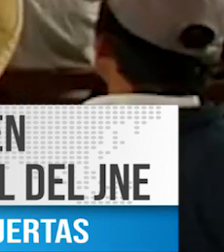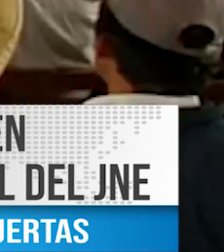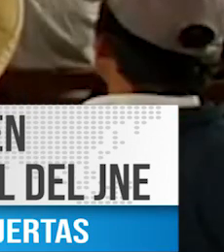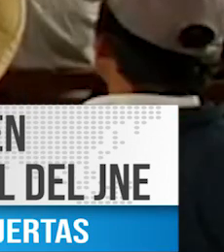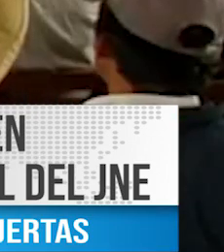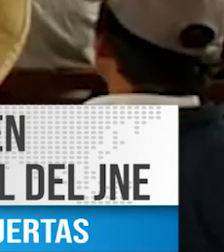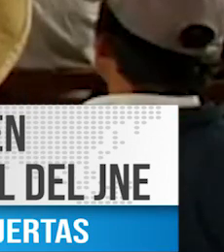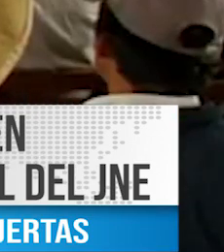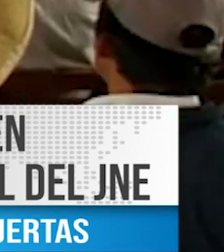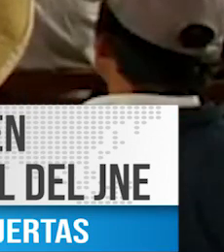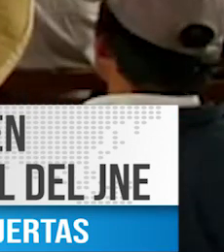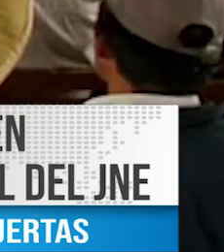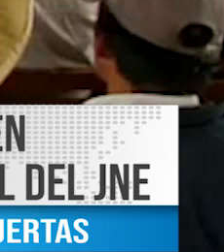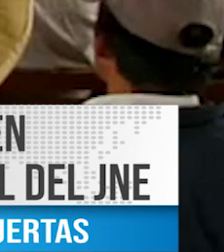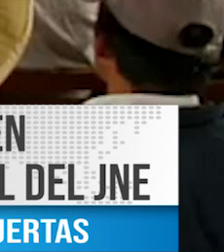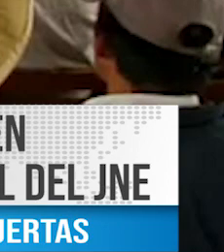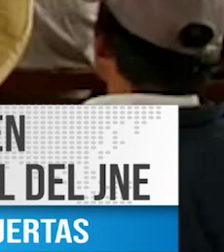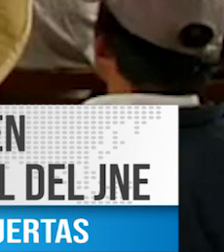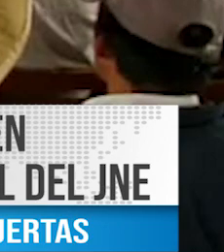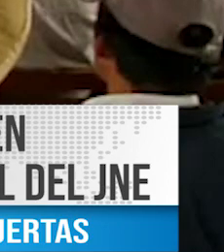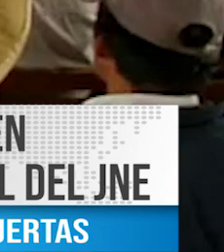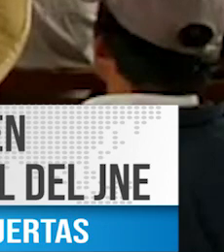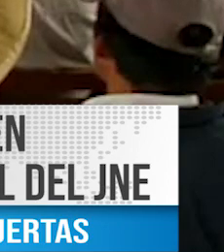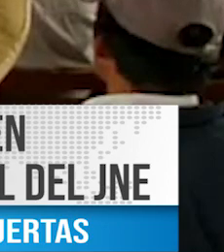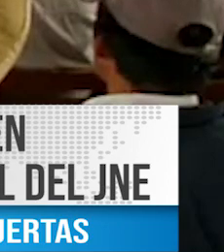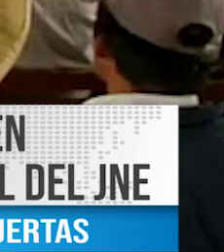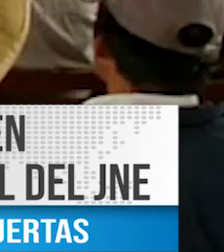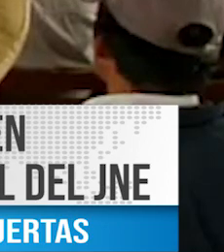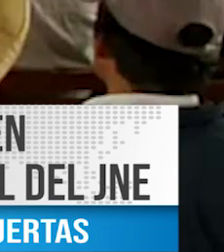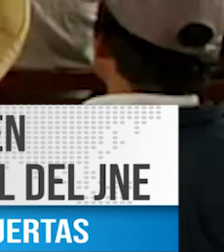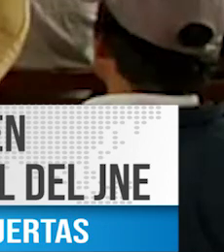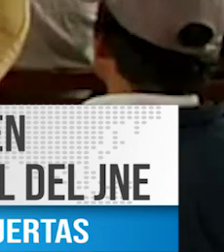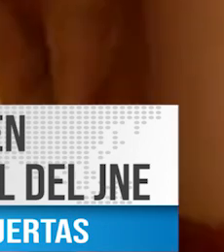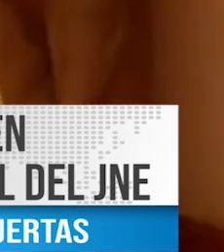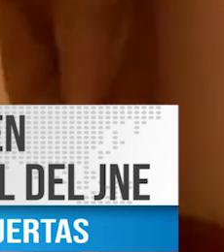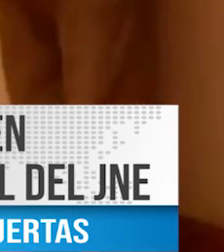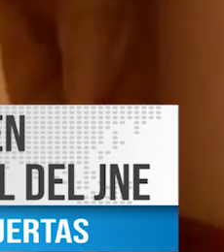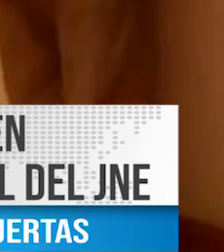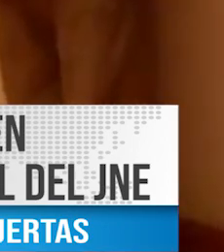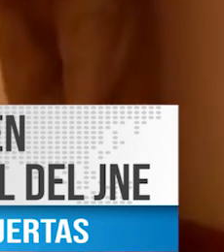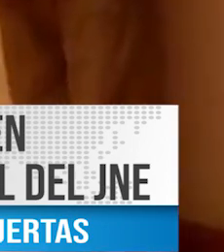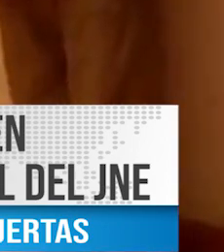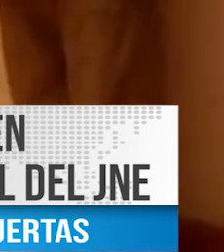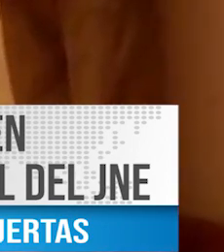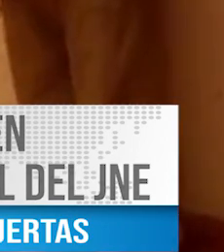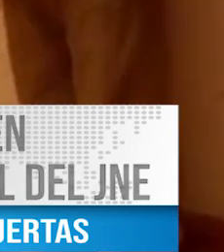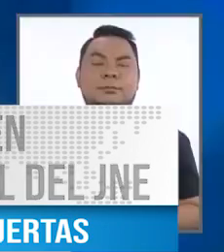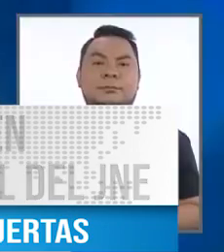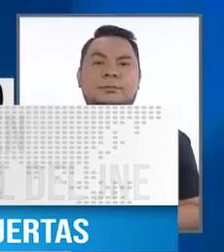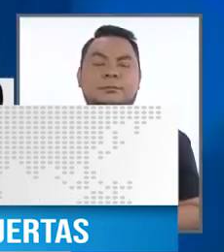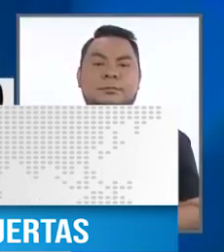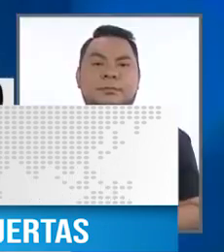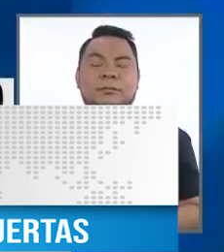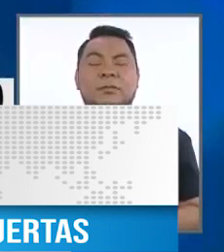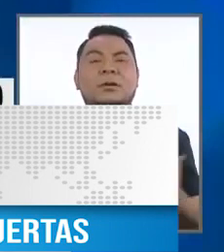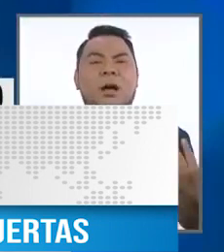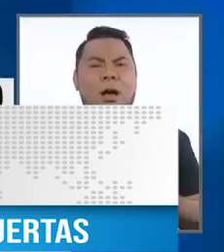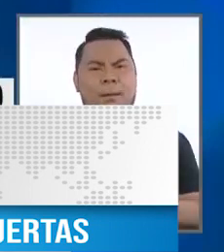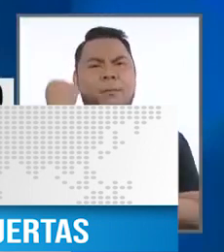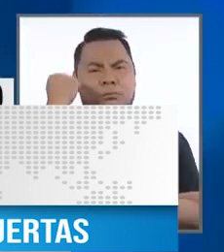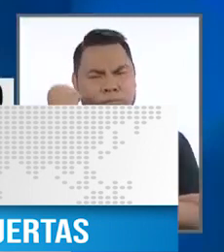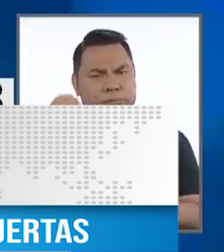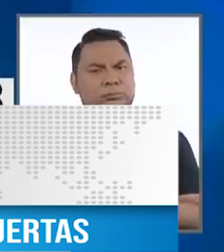realizar rondas urbanas y campesinas autónomas, usando el lenguaje quechua al final de su propuesta. Mano dura contra